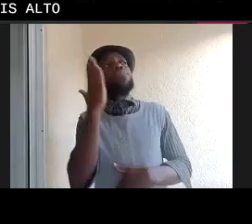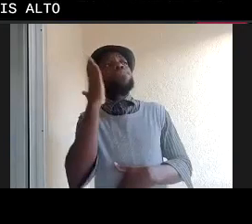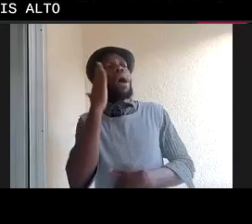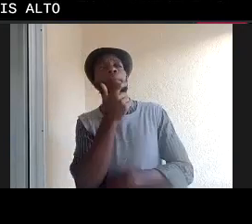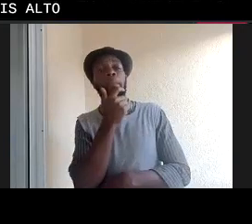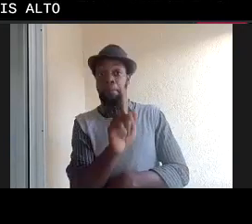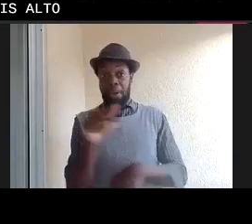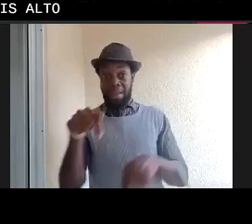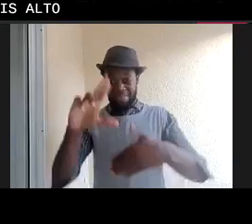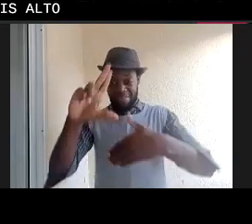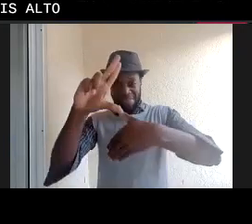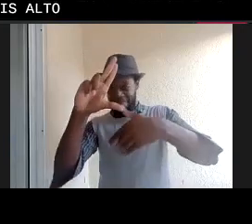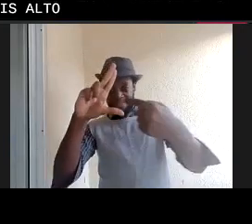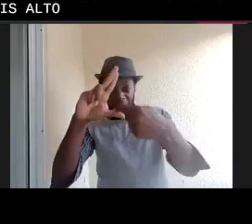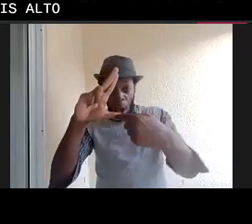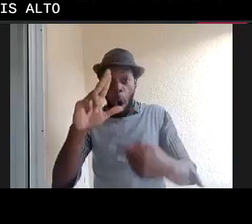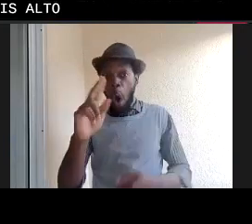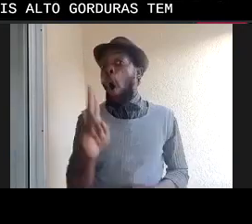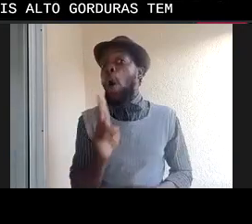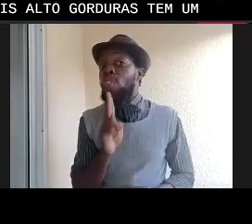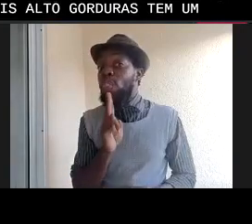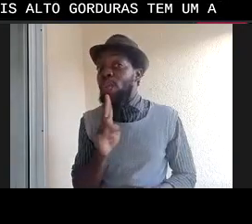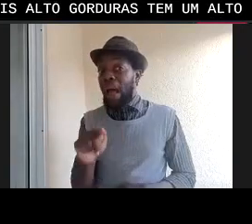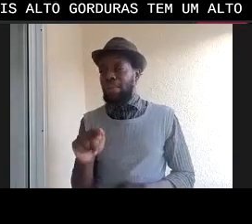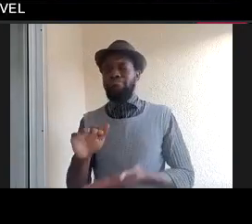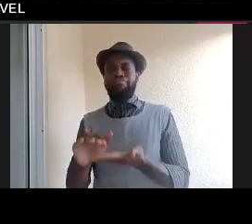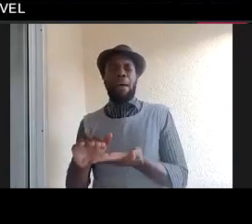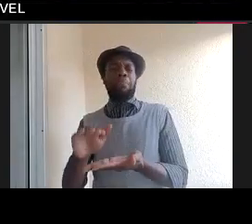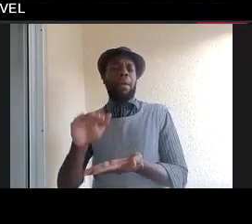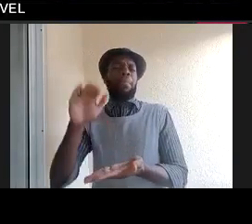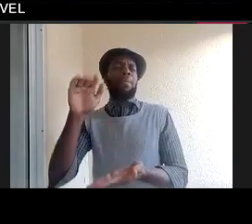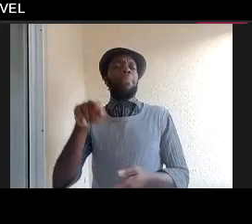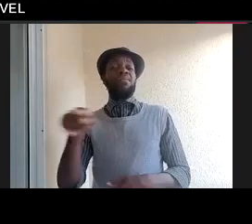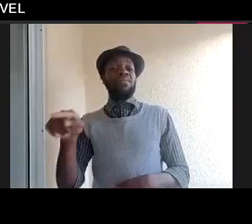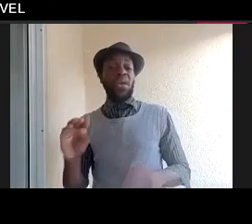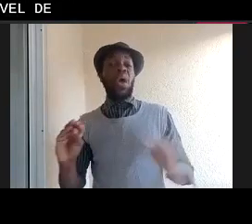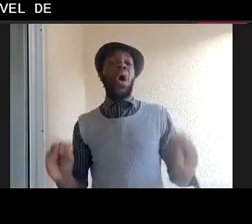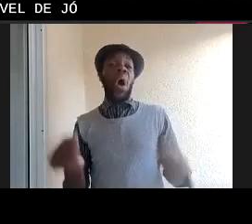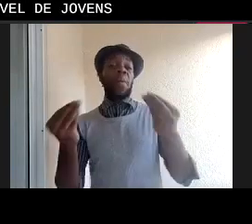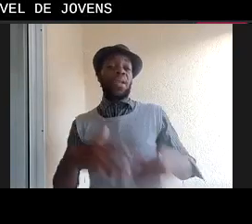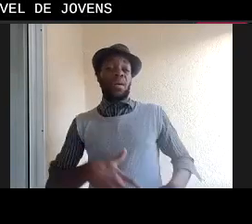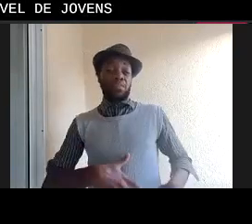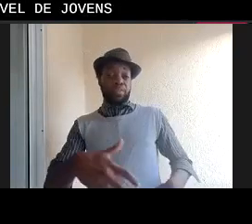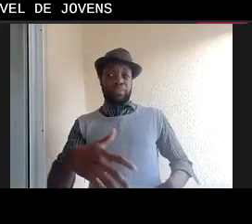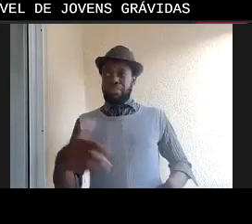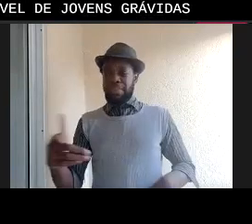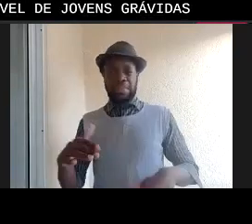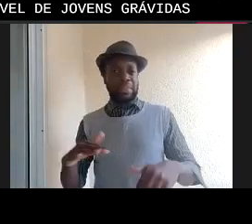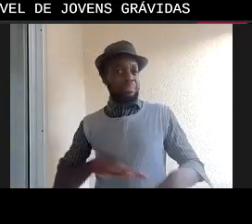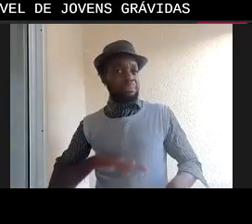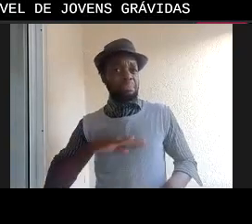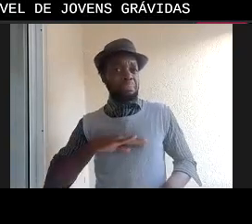Honduras tiene un alto nivel de jóvenes embarazadas a temprana edad,